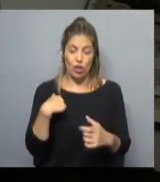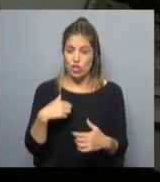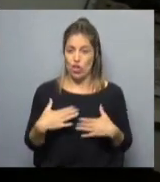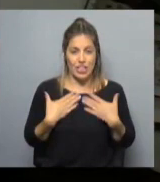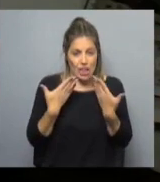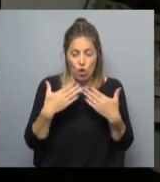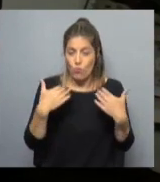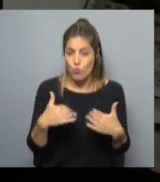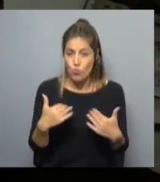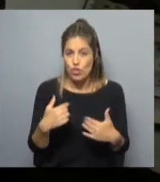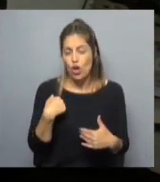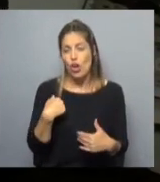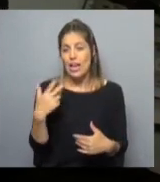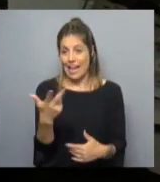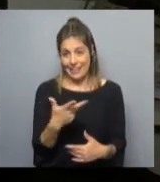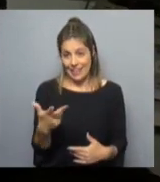queremos mucho, porque